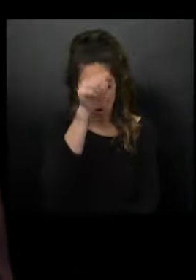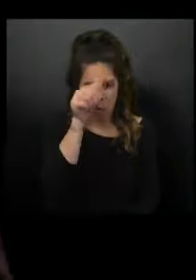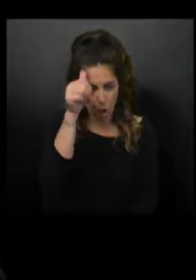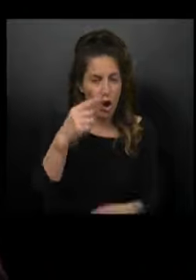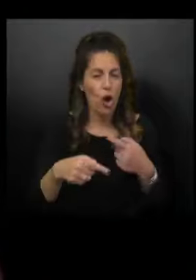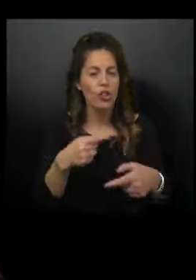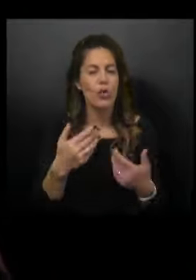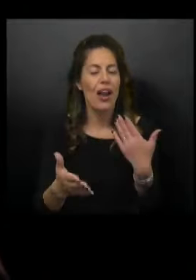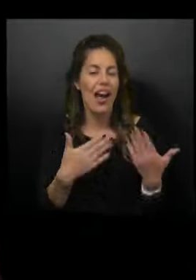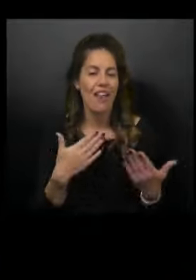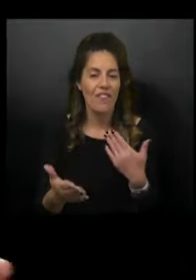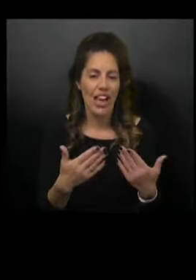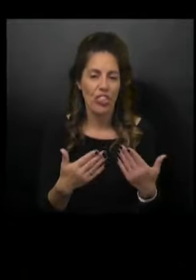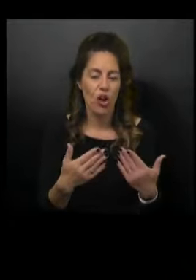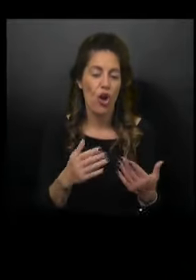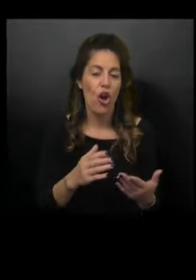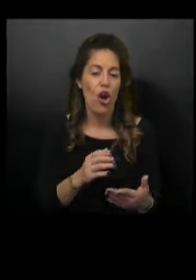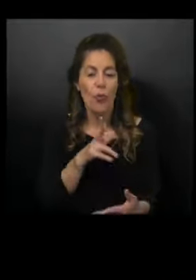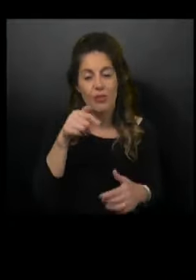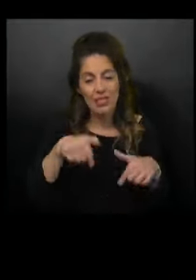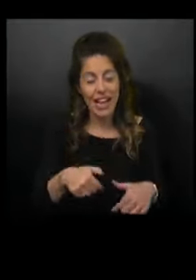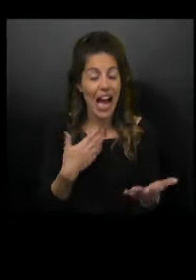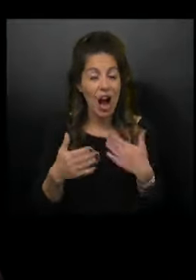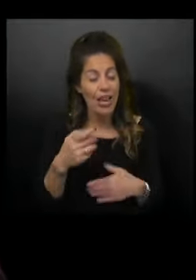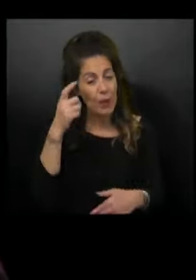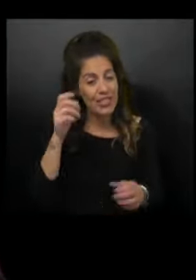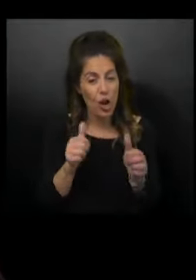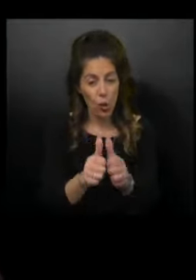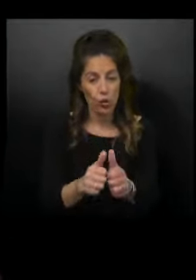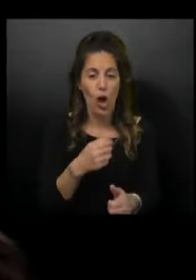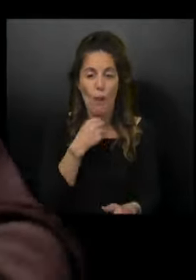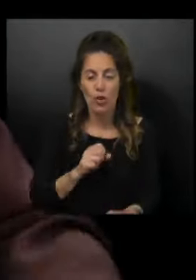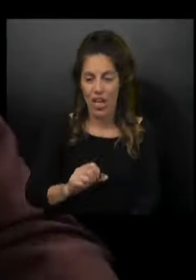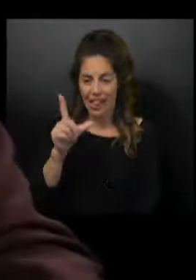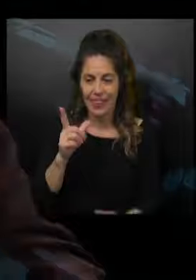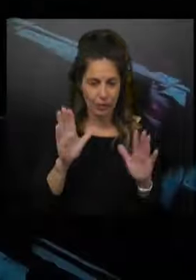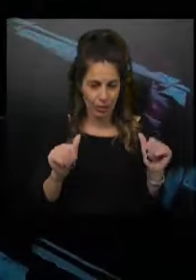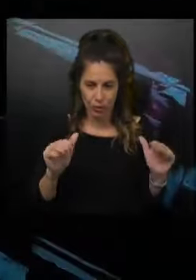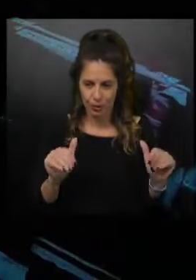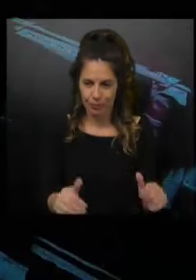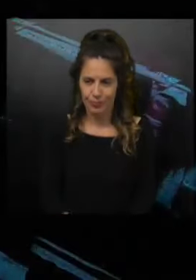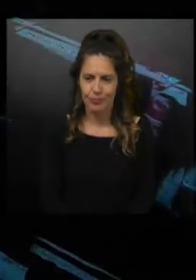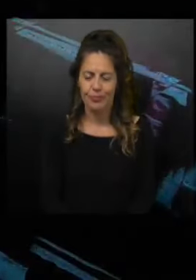seguir conversando y como decimos acá porque conversar es pensar juntos en voz alta hasta la próxima